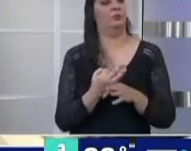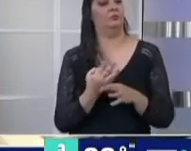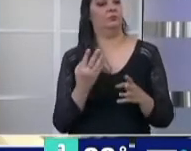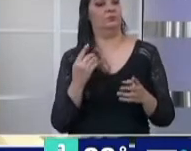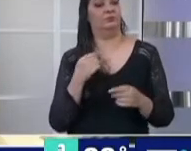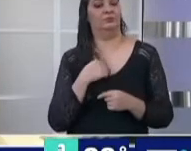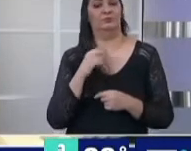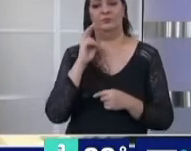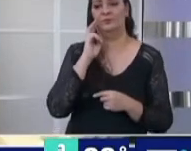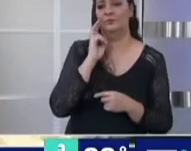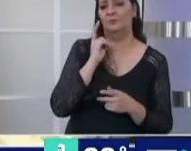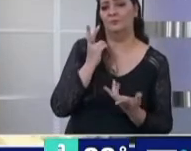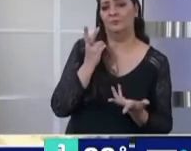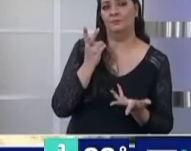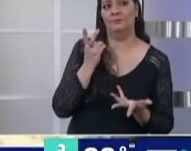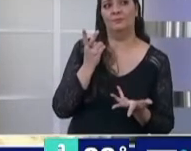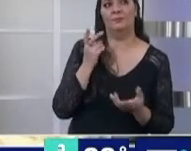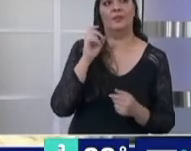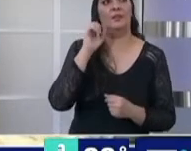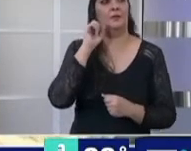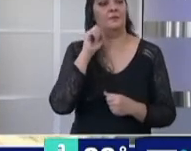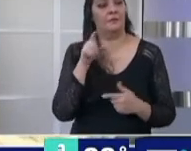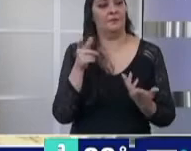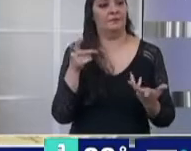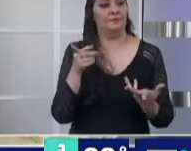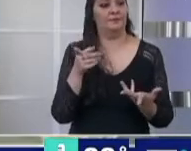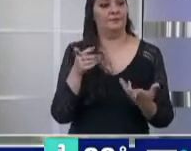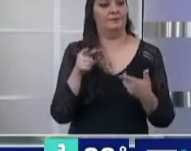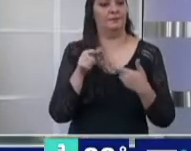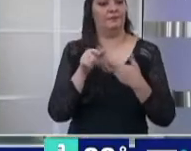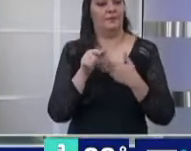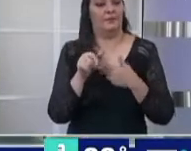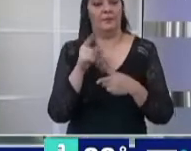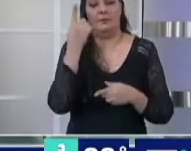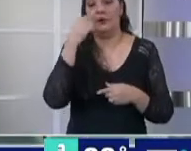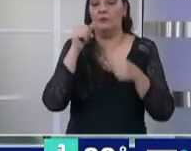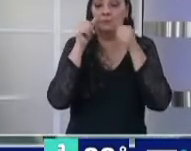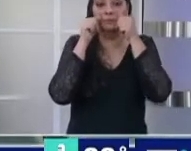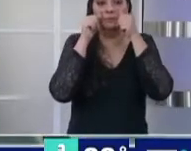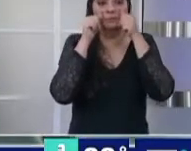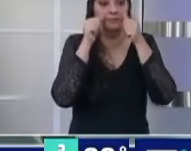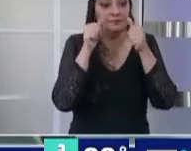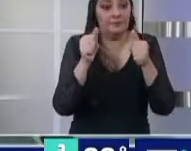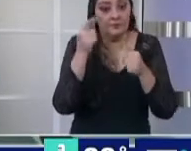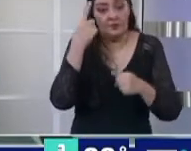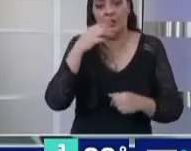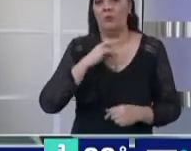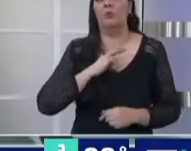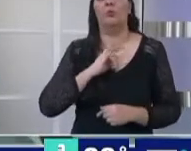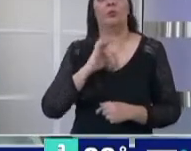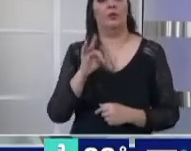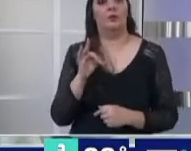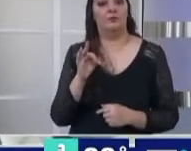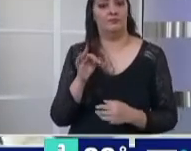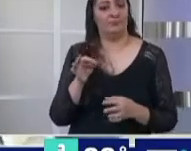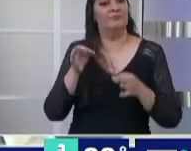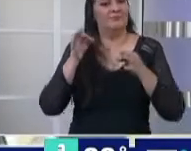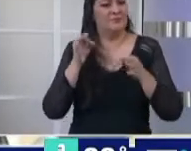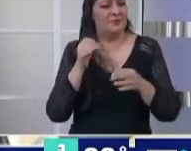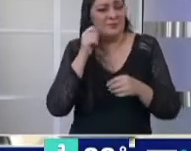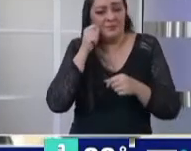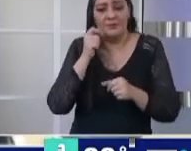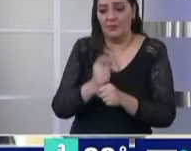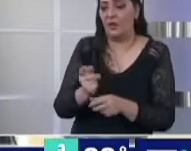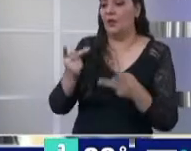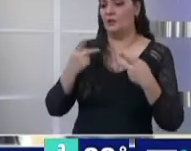lo enseñan en la Facultad de Medicina a observar para poder diagnosticar a los pacientes. Y